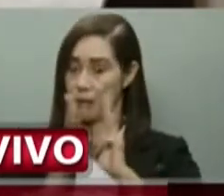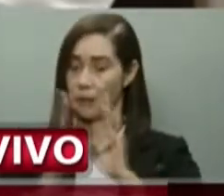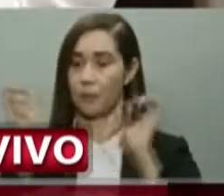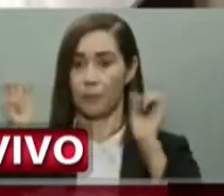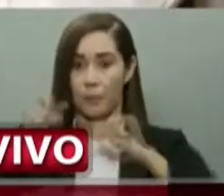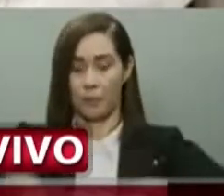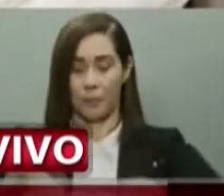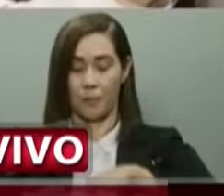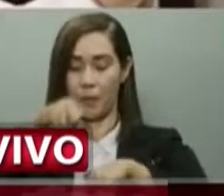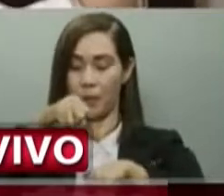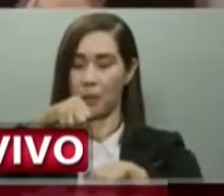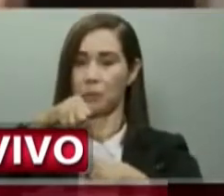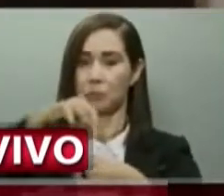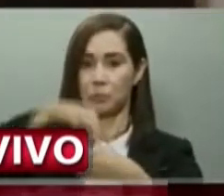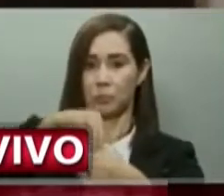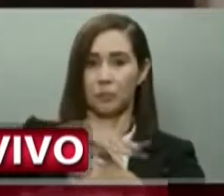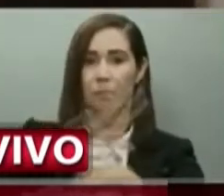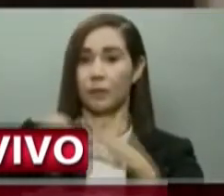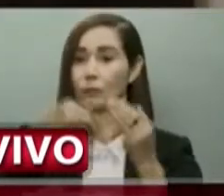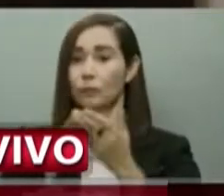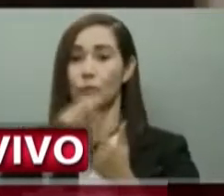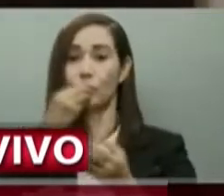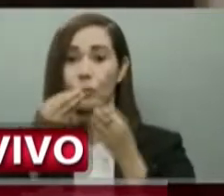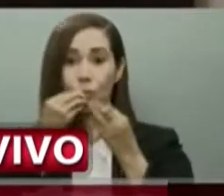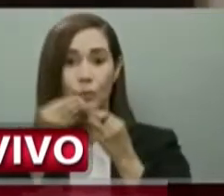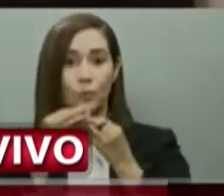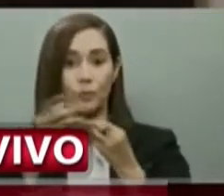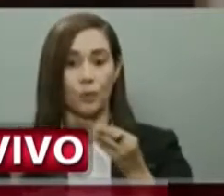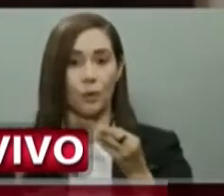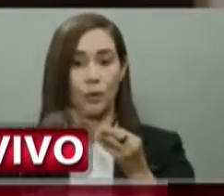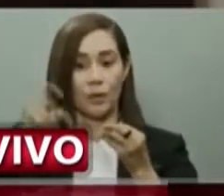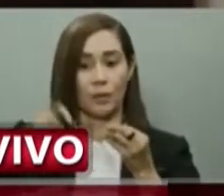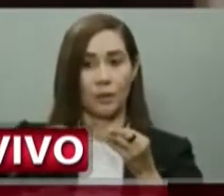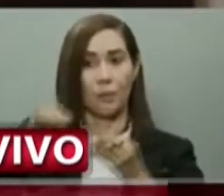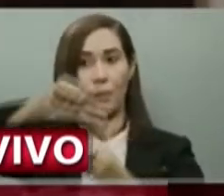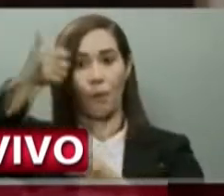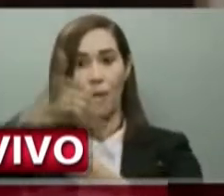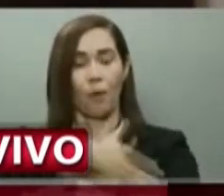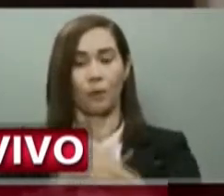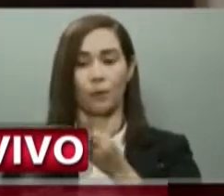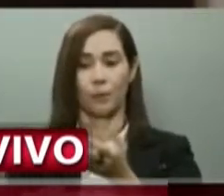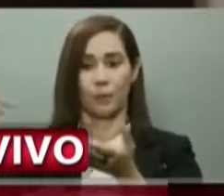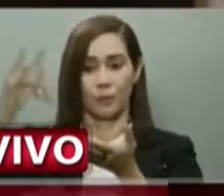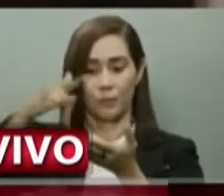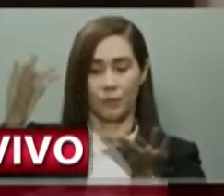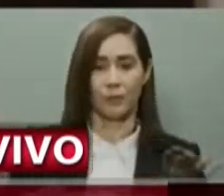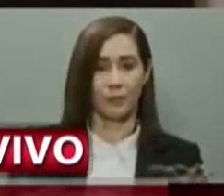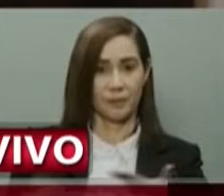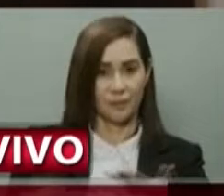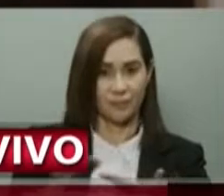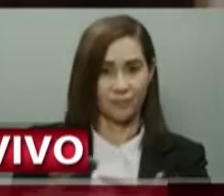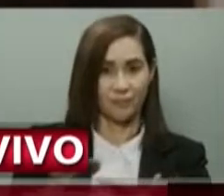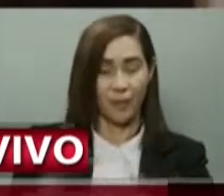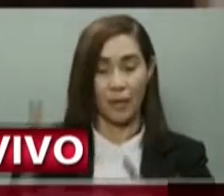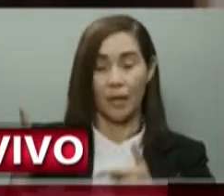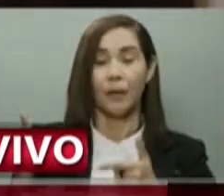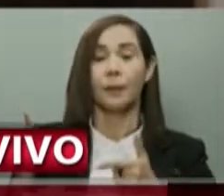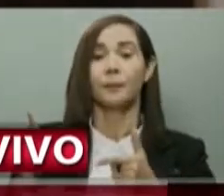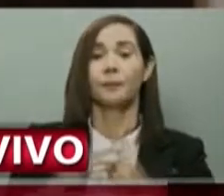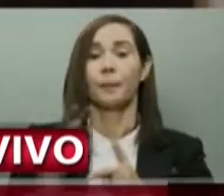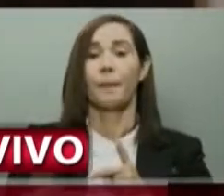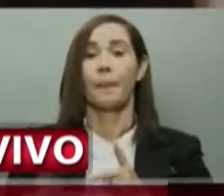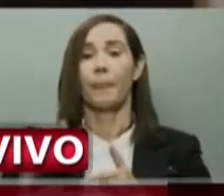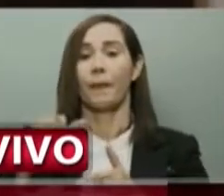producir prácticamente todos los productos. Nosotros no, estamos limitados y el impacto en el comercio exterior para